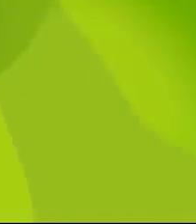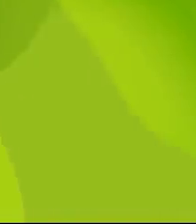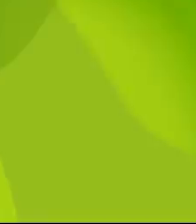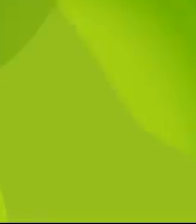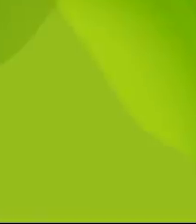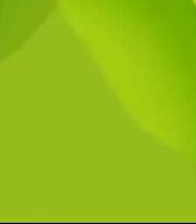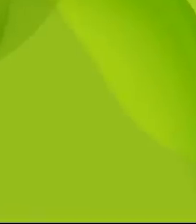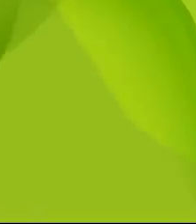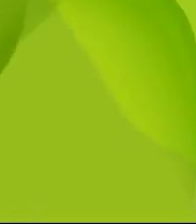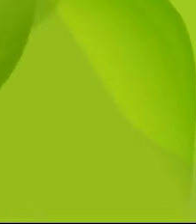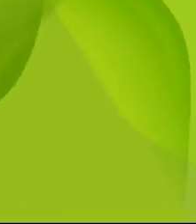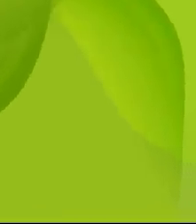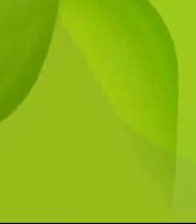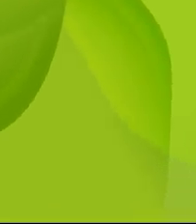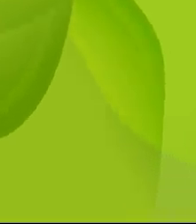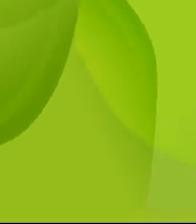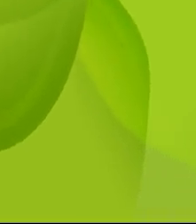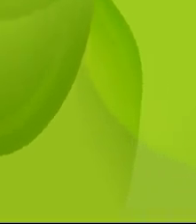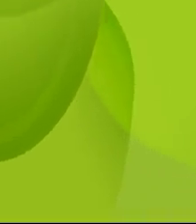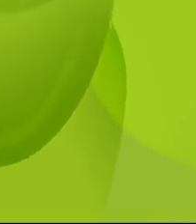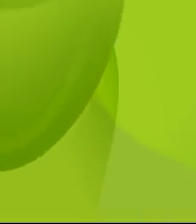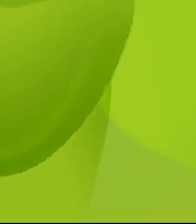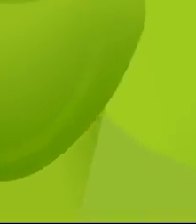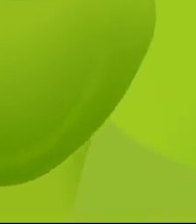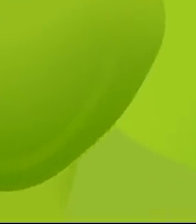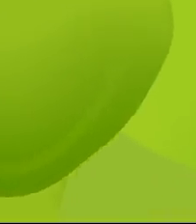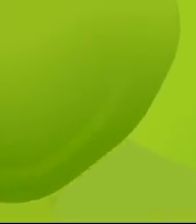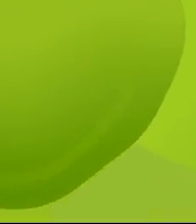Continuamos con primaria.